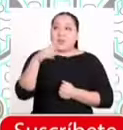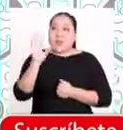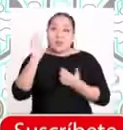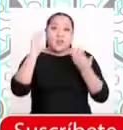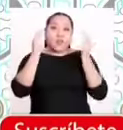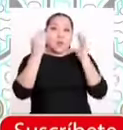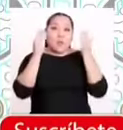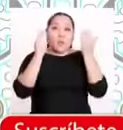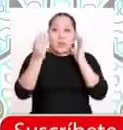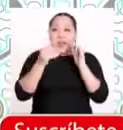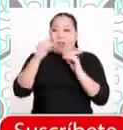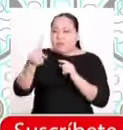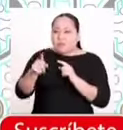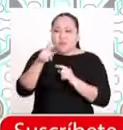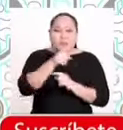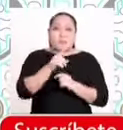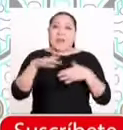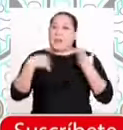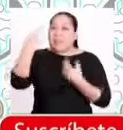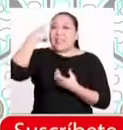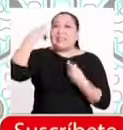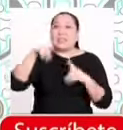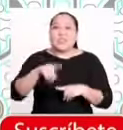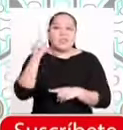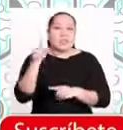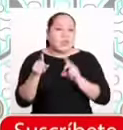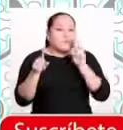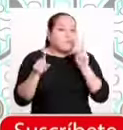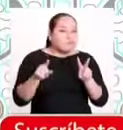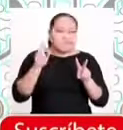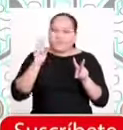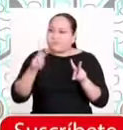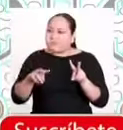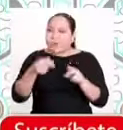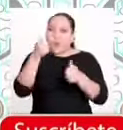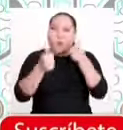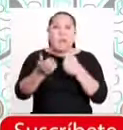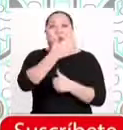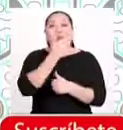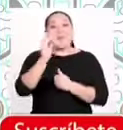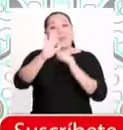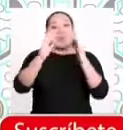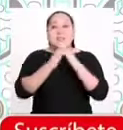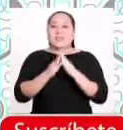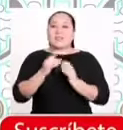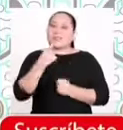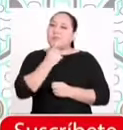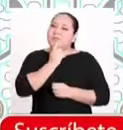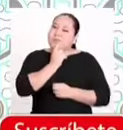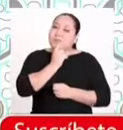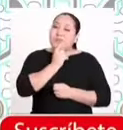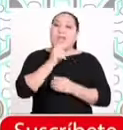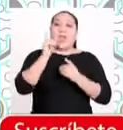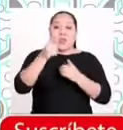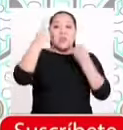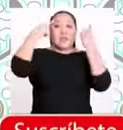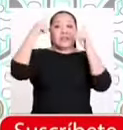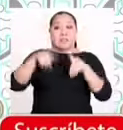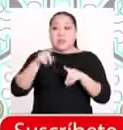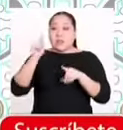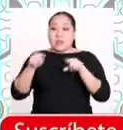hecho una comparación para tomar una decisión y han visto cuál puede ser el ideal para su casa. Cuando decidimos tener a mi